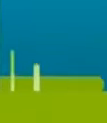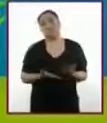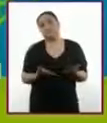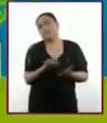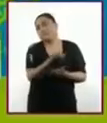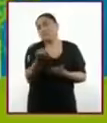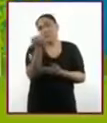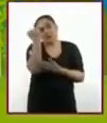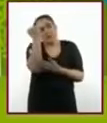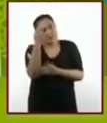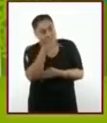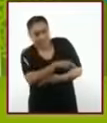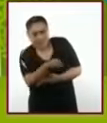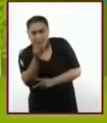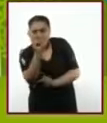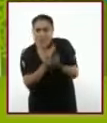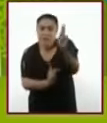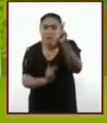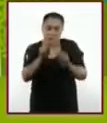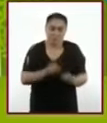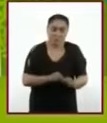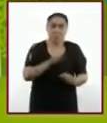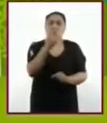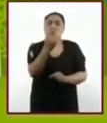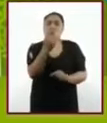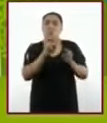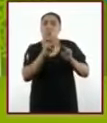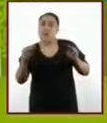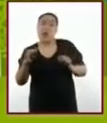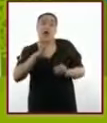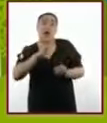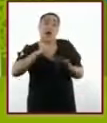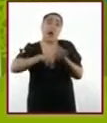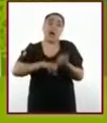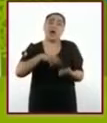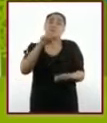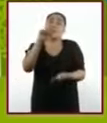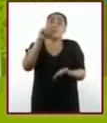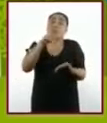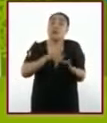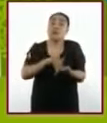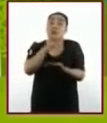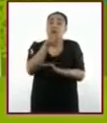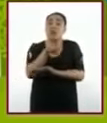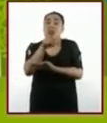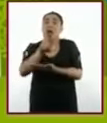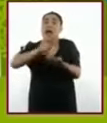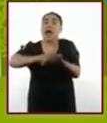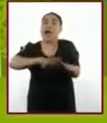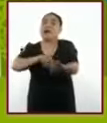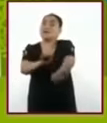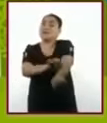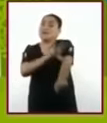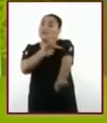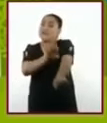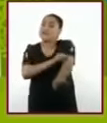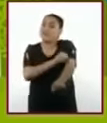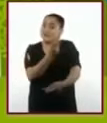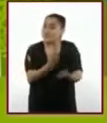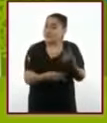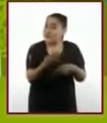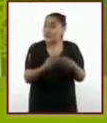Supongamos que un pastizal que mide 1 metro cuadrado almacena 20.000 kilocalorías de energía por año. De esta energía,